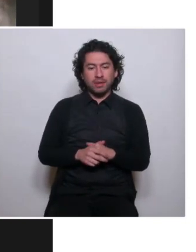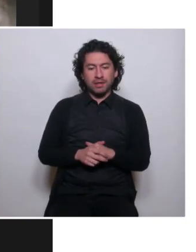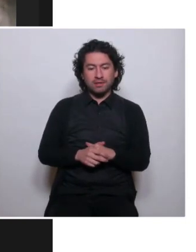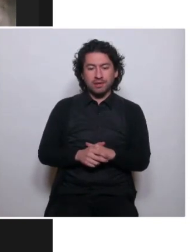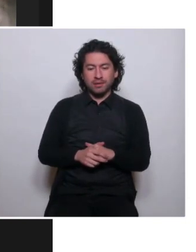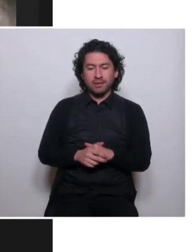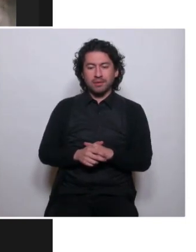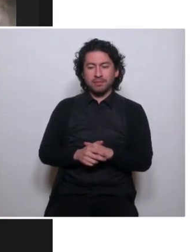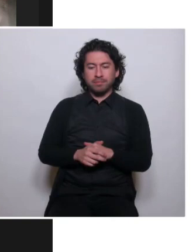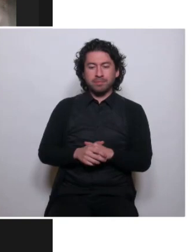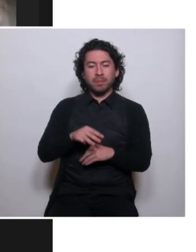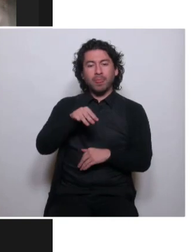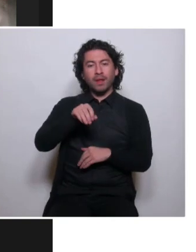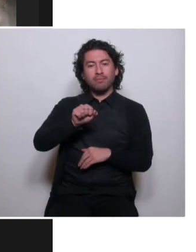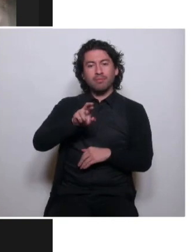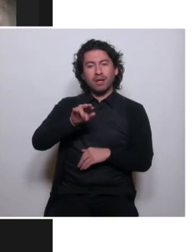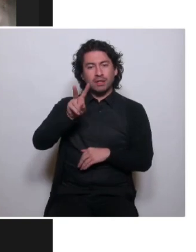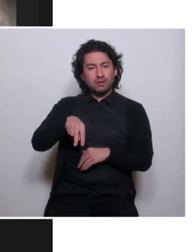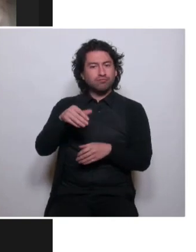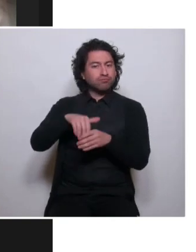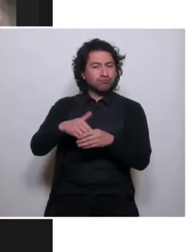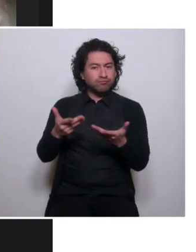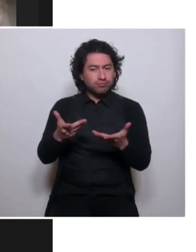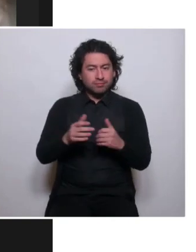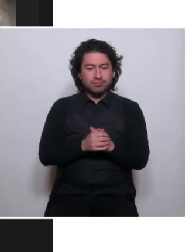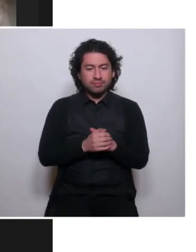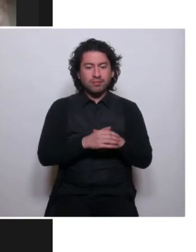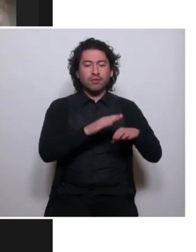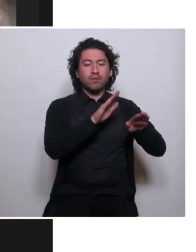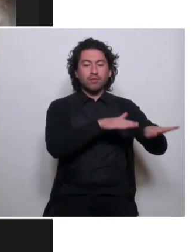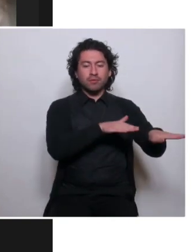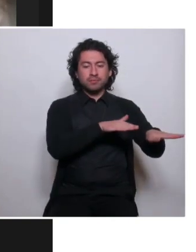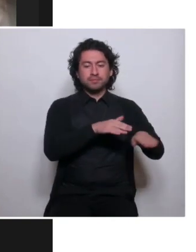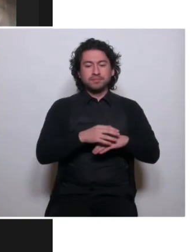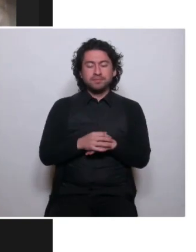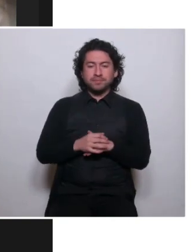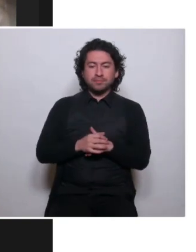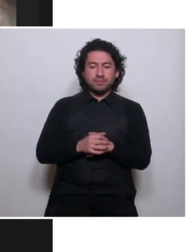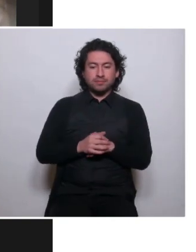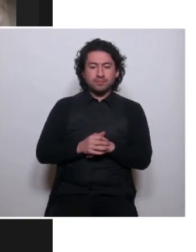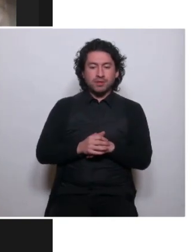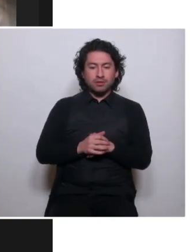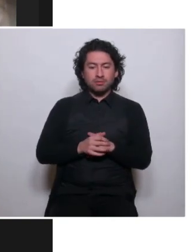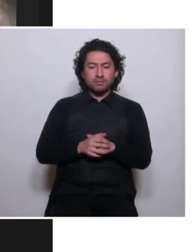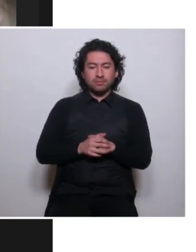Convencional Renato Garín, ¿cómo vota? A favor, secretario.